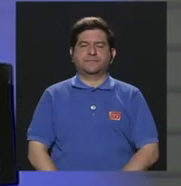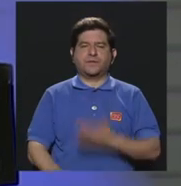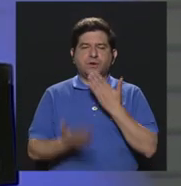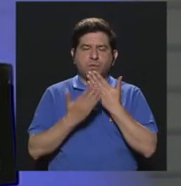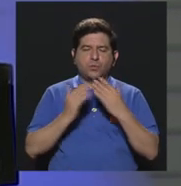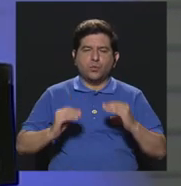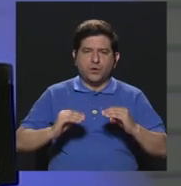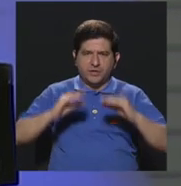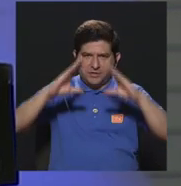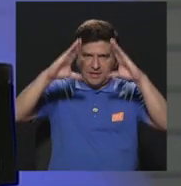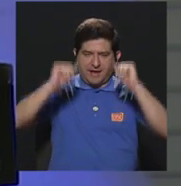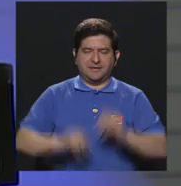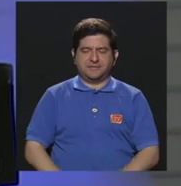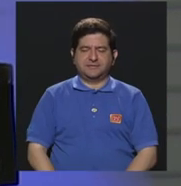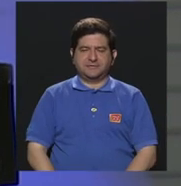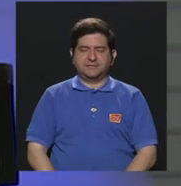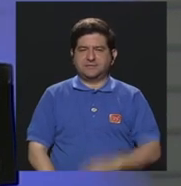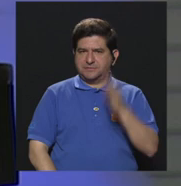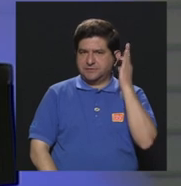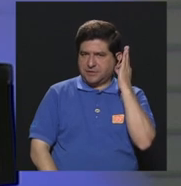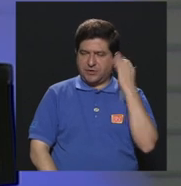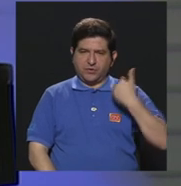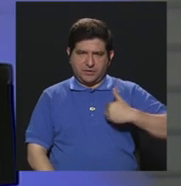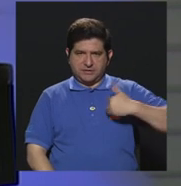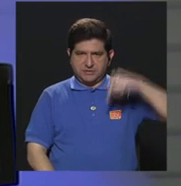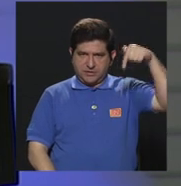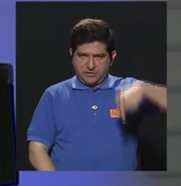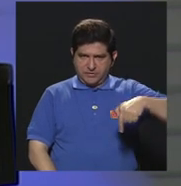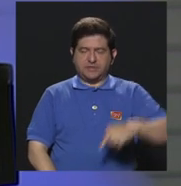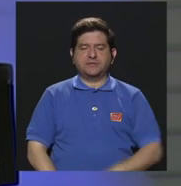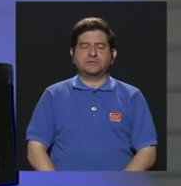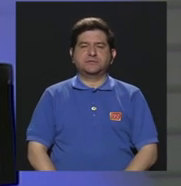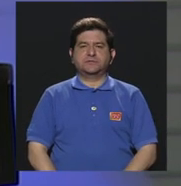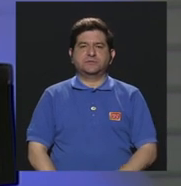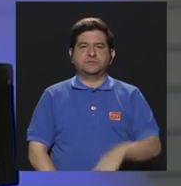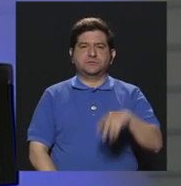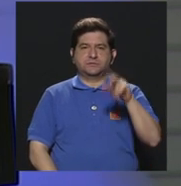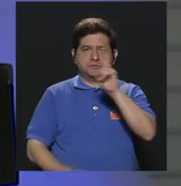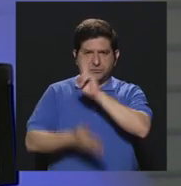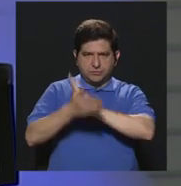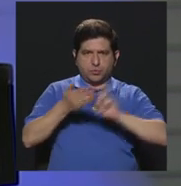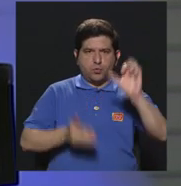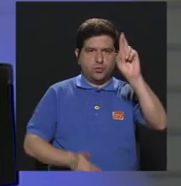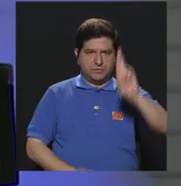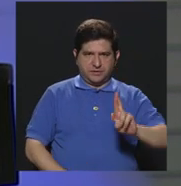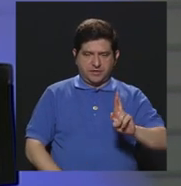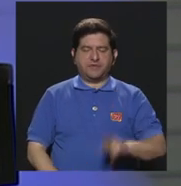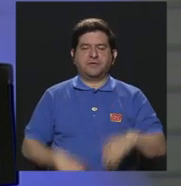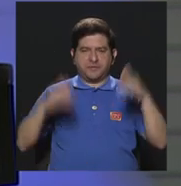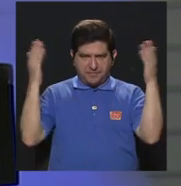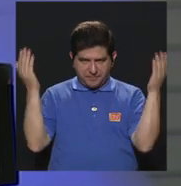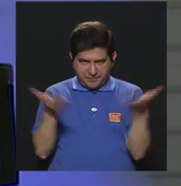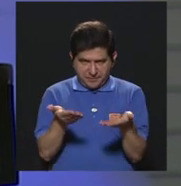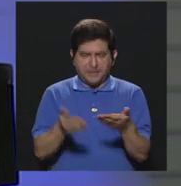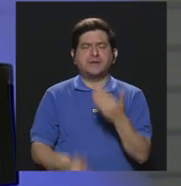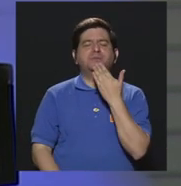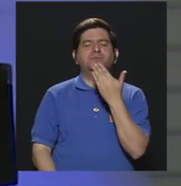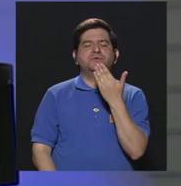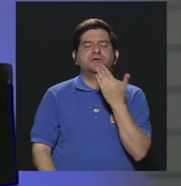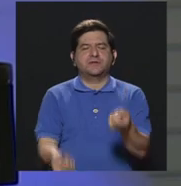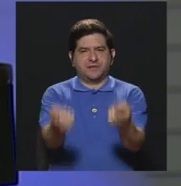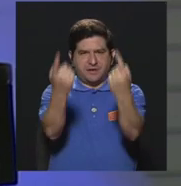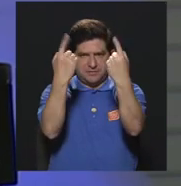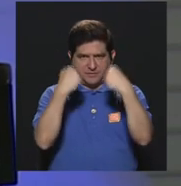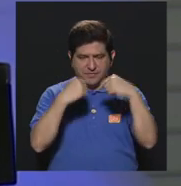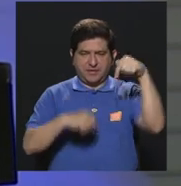Muy buenos días, señoras y señores. La Universidad de Costa Rica les da la cordial bienvenida y les agradece su